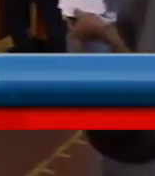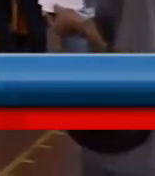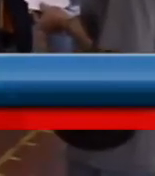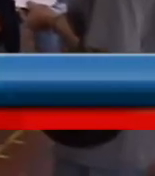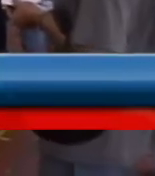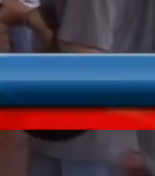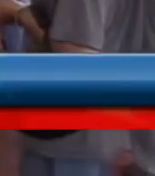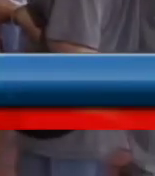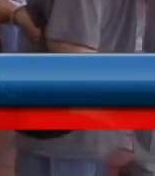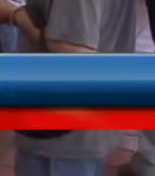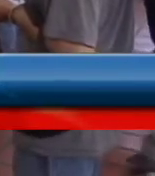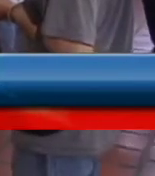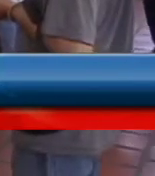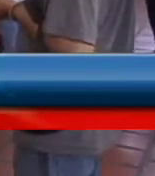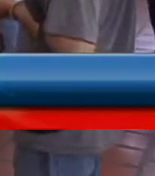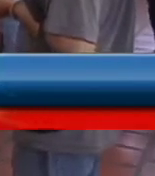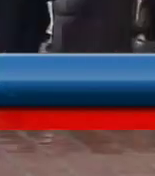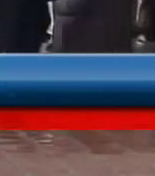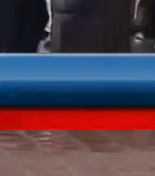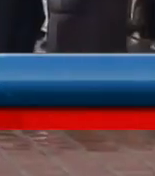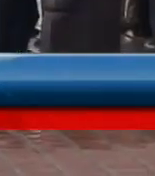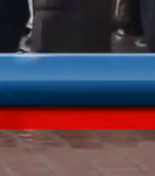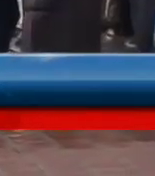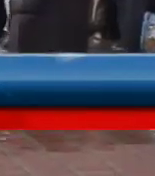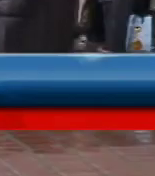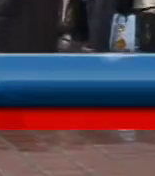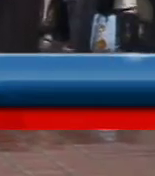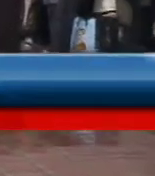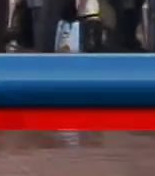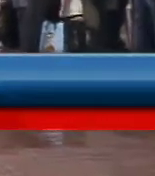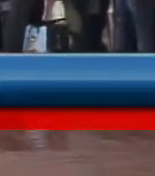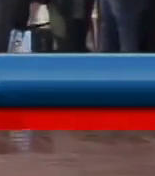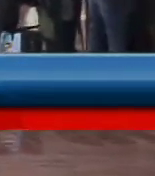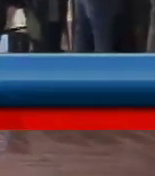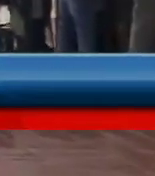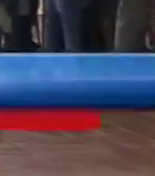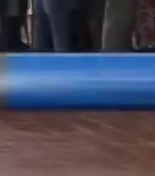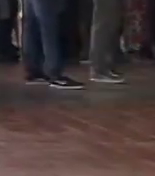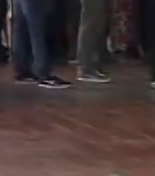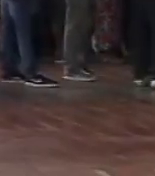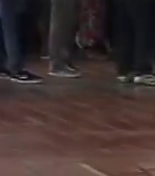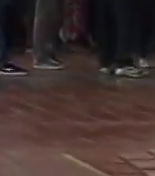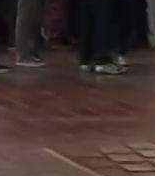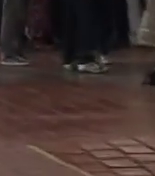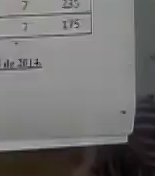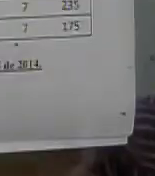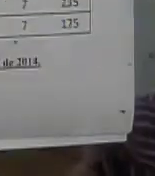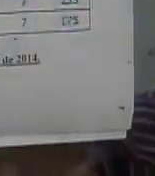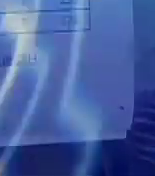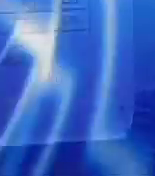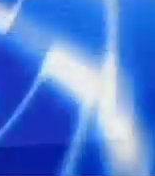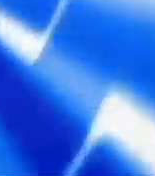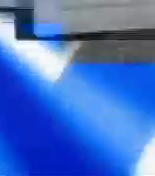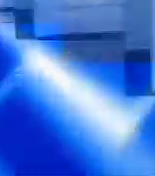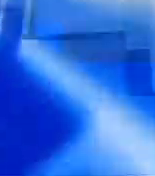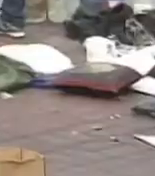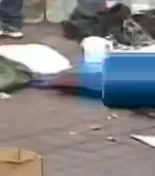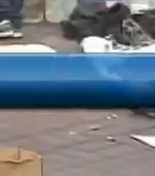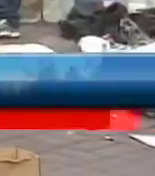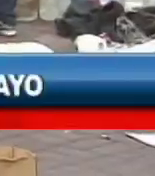Ajuste, pasaje de transporte público costará 8.50 bolívares a partir de este viernes.